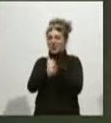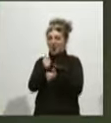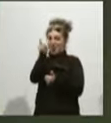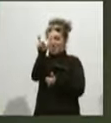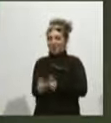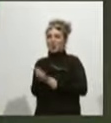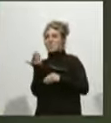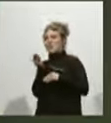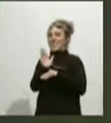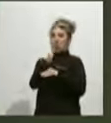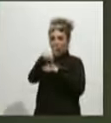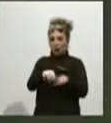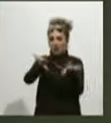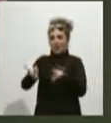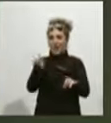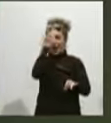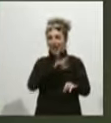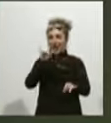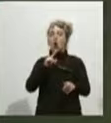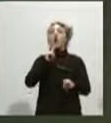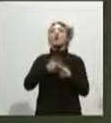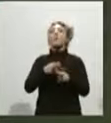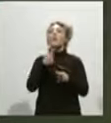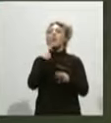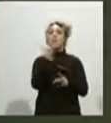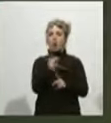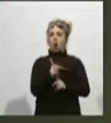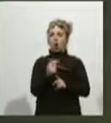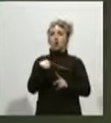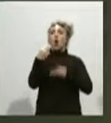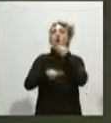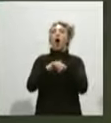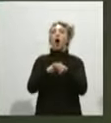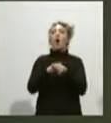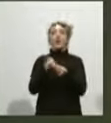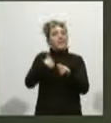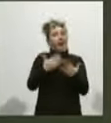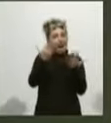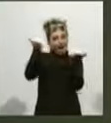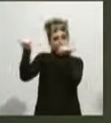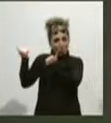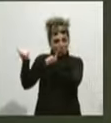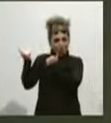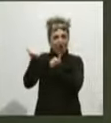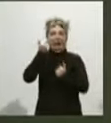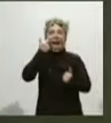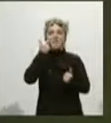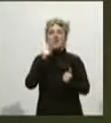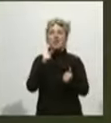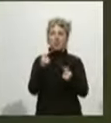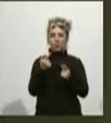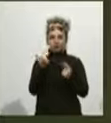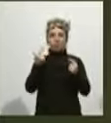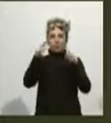tierra. No lo voy a nombrar, a ver si sabéis quién es. Lo hago y me despido, ¿vale? A ver, ¿cómo era? Sí.